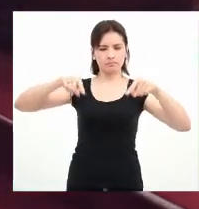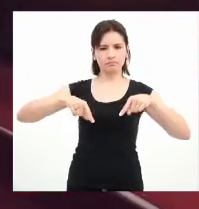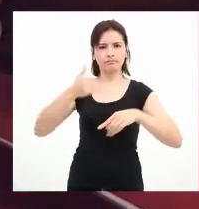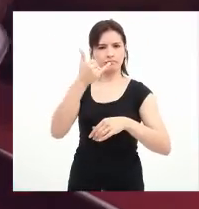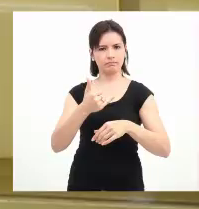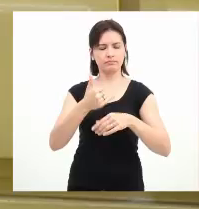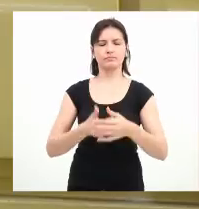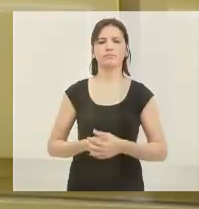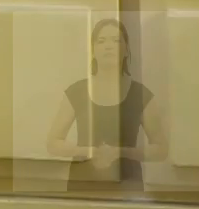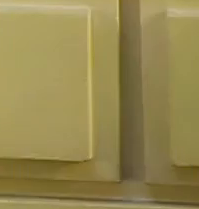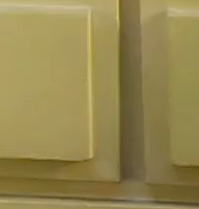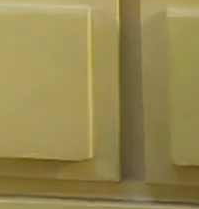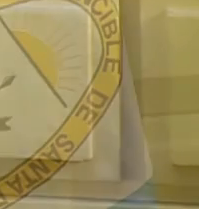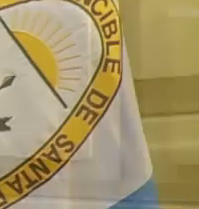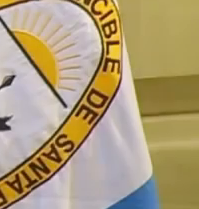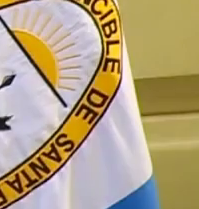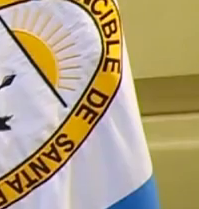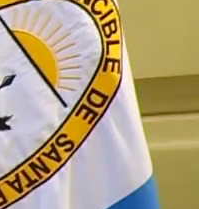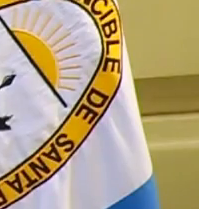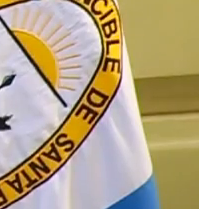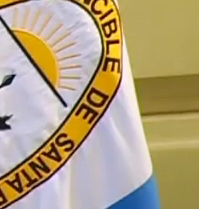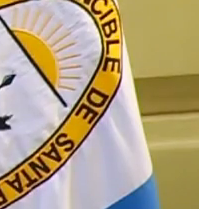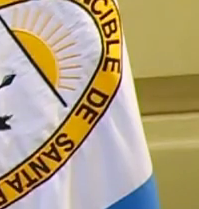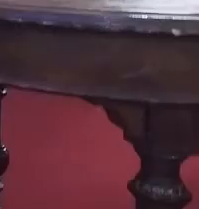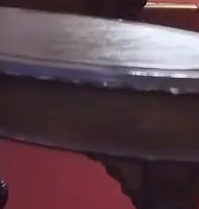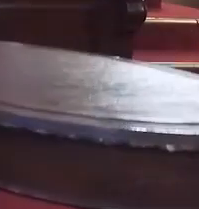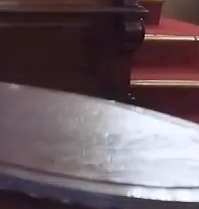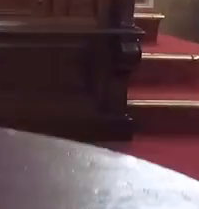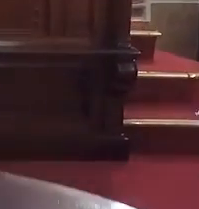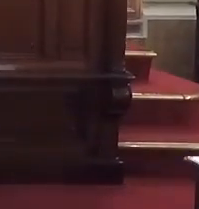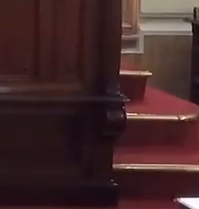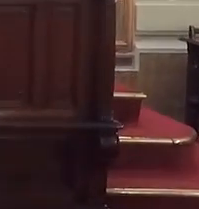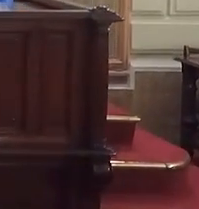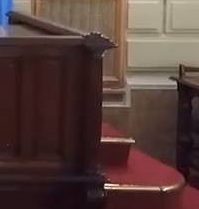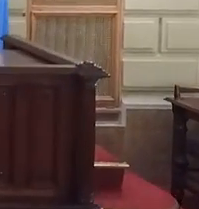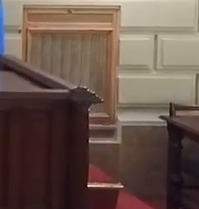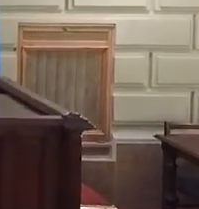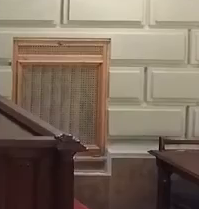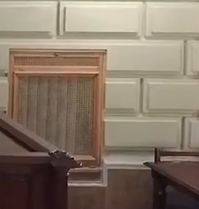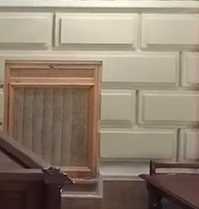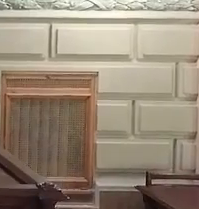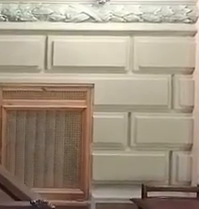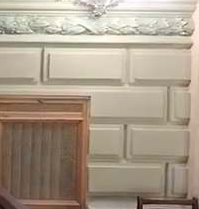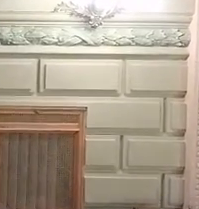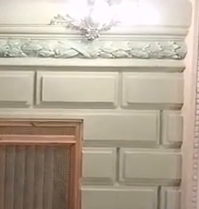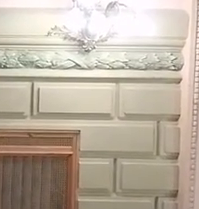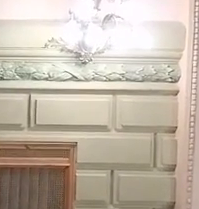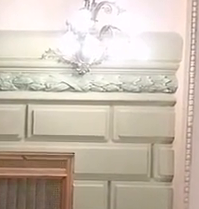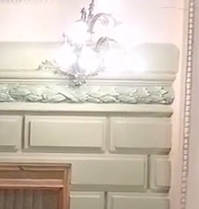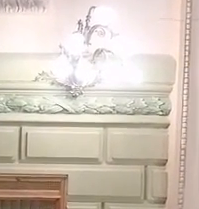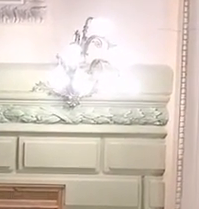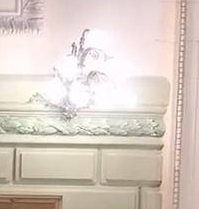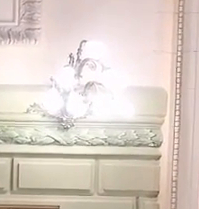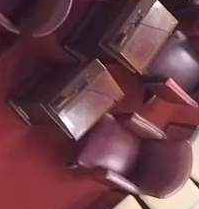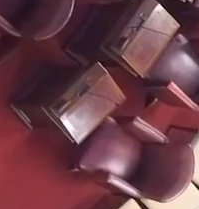las dos cámaras ubicadas sobre un eje secundario en cruz con el eje principal de simetría, que enlaza el espacio de la plaza con el pórtico, un